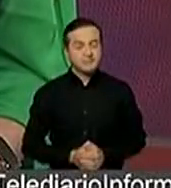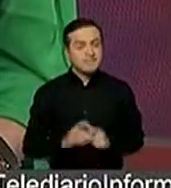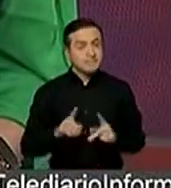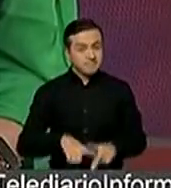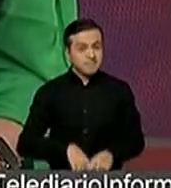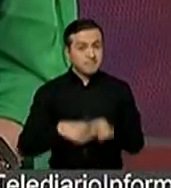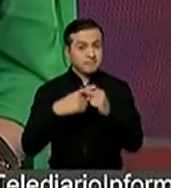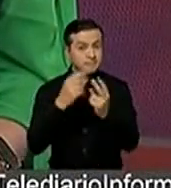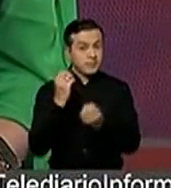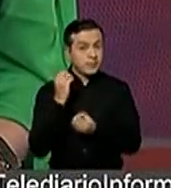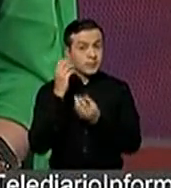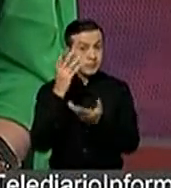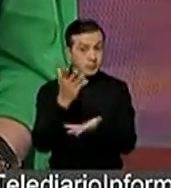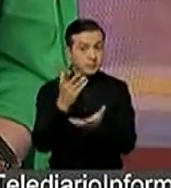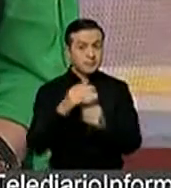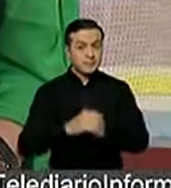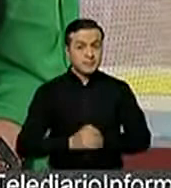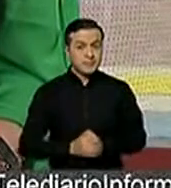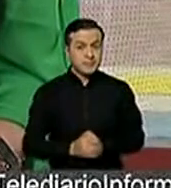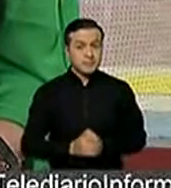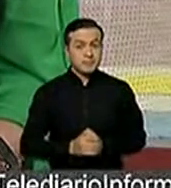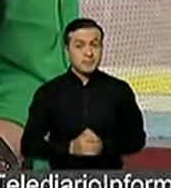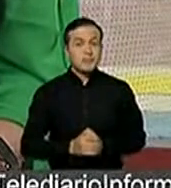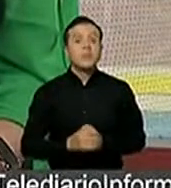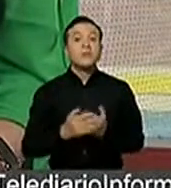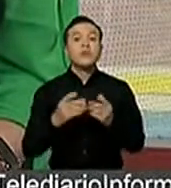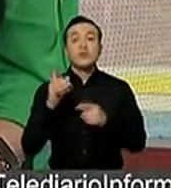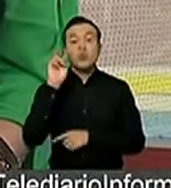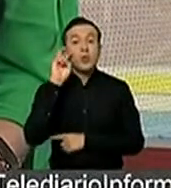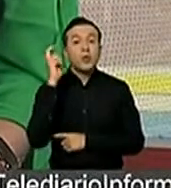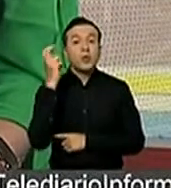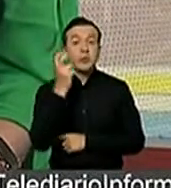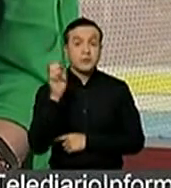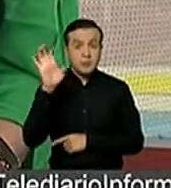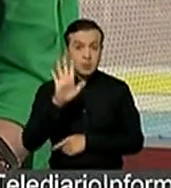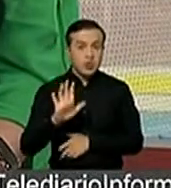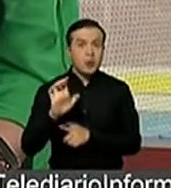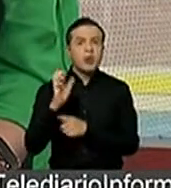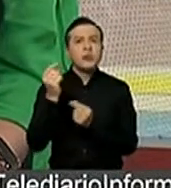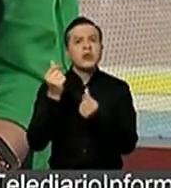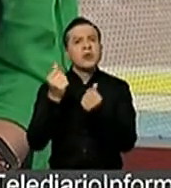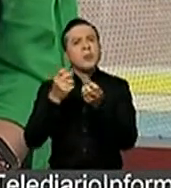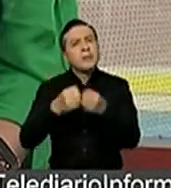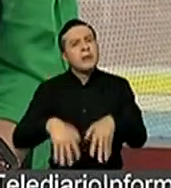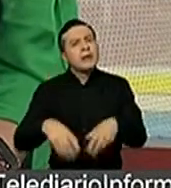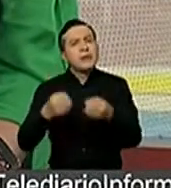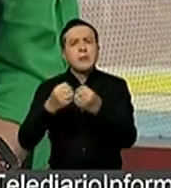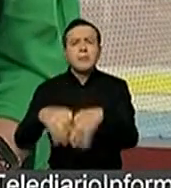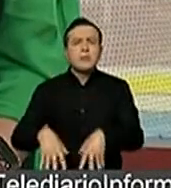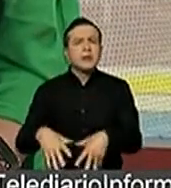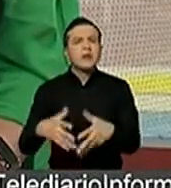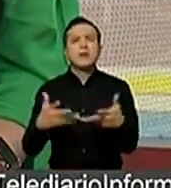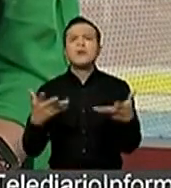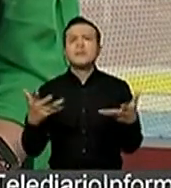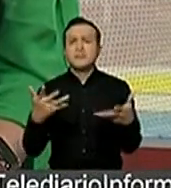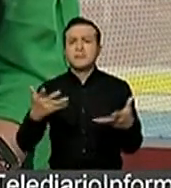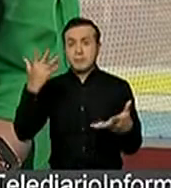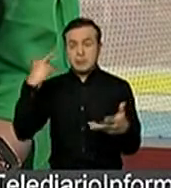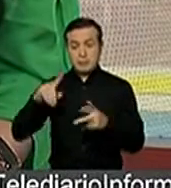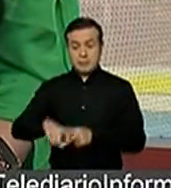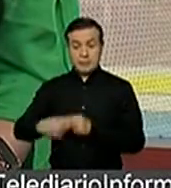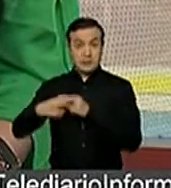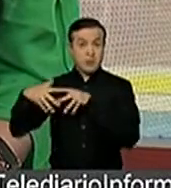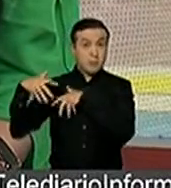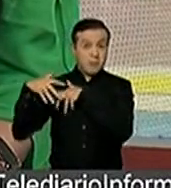Arrancamos con el detalle de la información. Diariamente, el sector turístico del país registra importantes pérdidas económicas desde que iniciaron